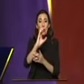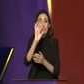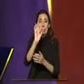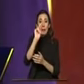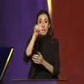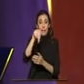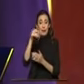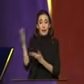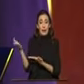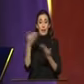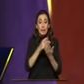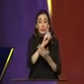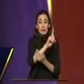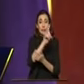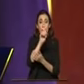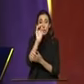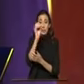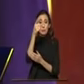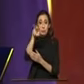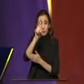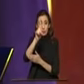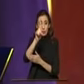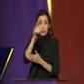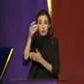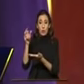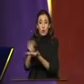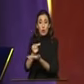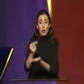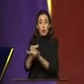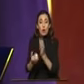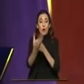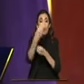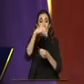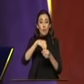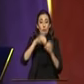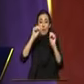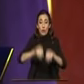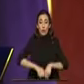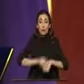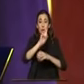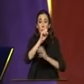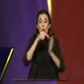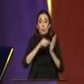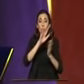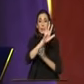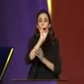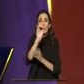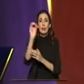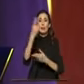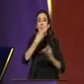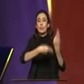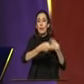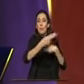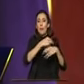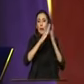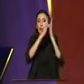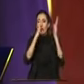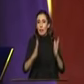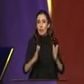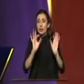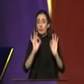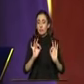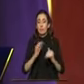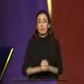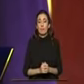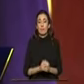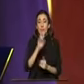entregó 110 millones en créditos del Fondo Nacional de Garantías a 1.500 emprendedores. En el 2018,